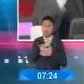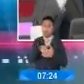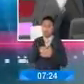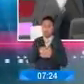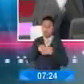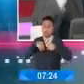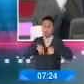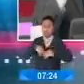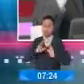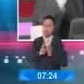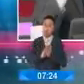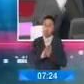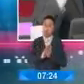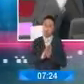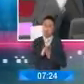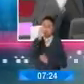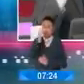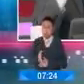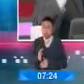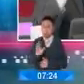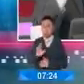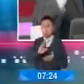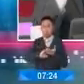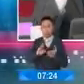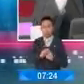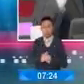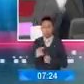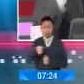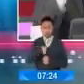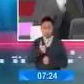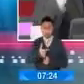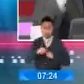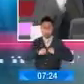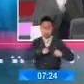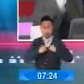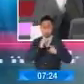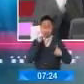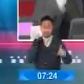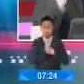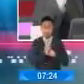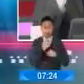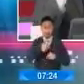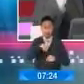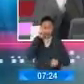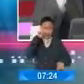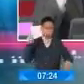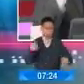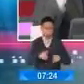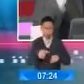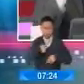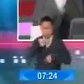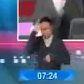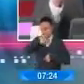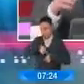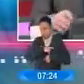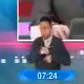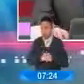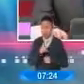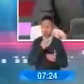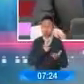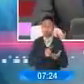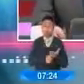la distinción se hace necesaria. Una cosa es criticar mi gestión, una cosa es no estar de acuerdo con una decisión, una cosa es